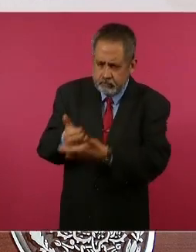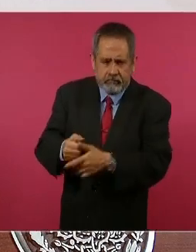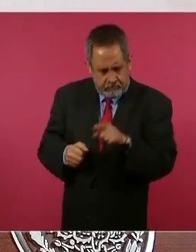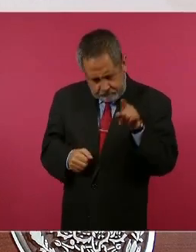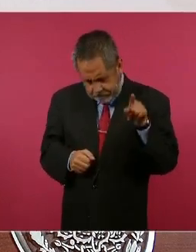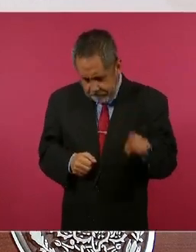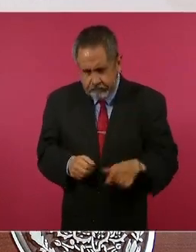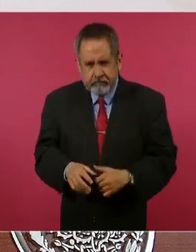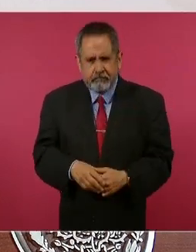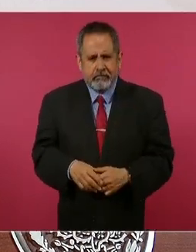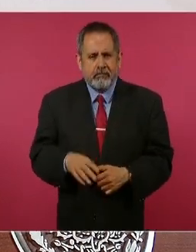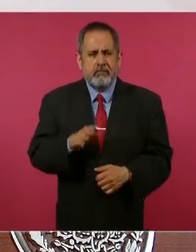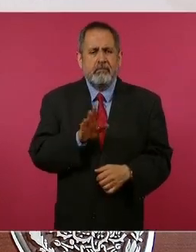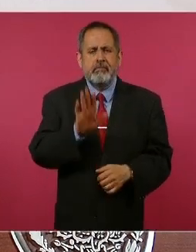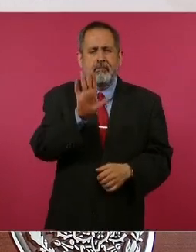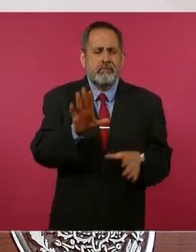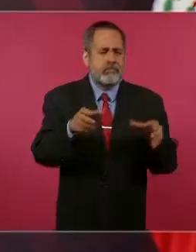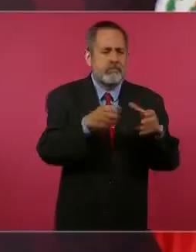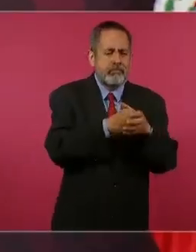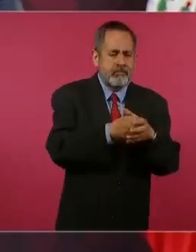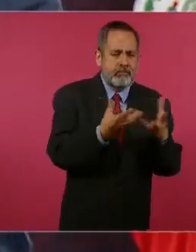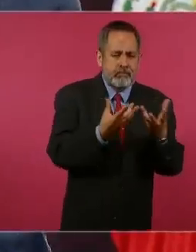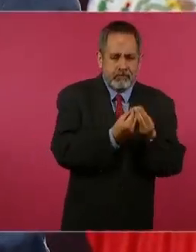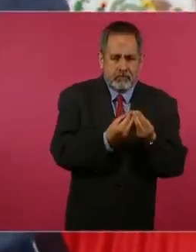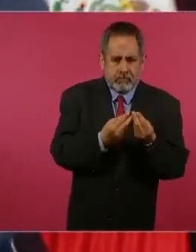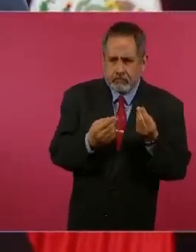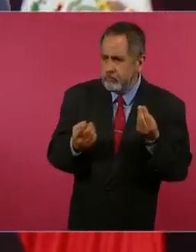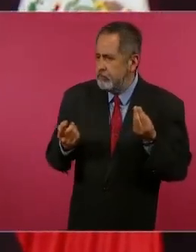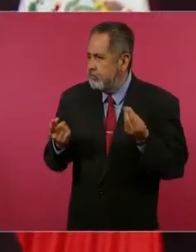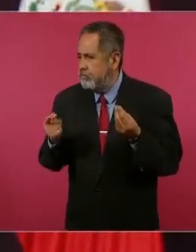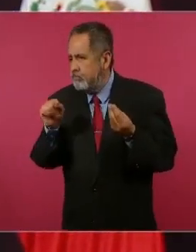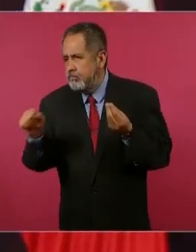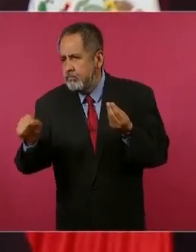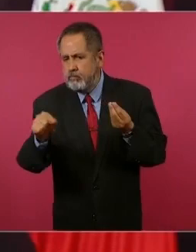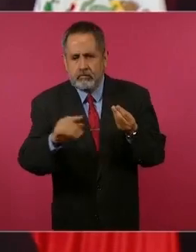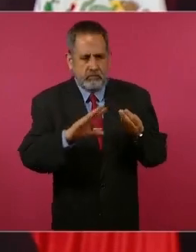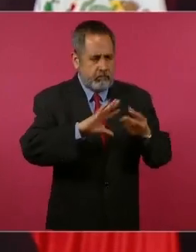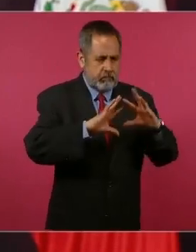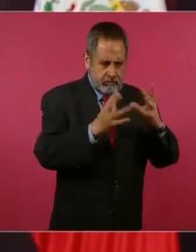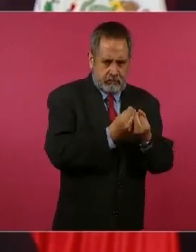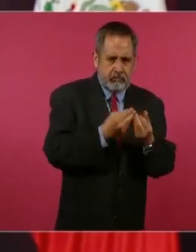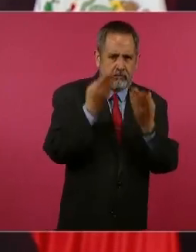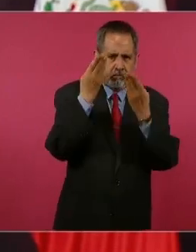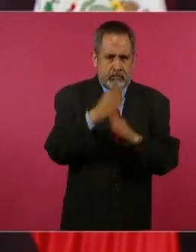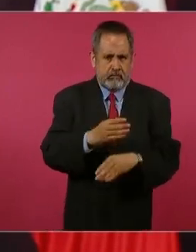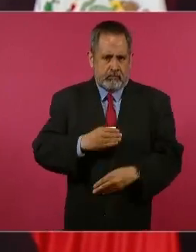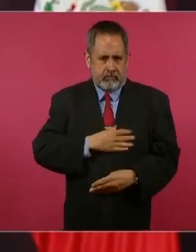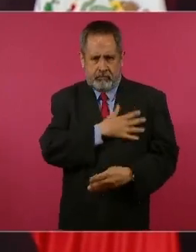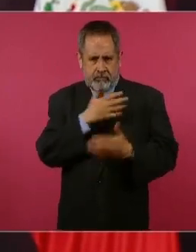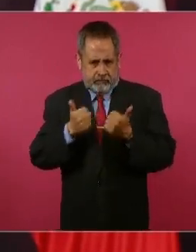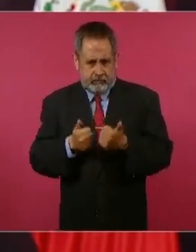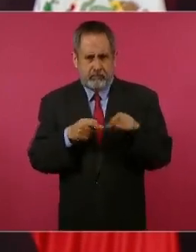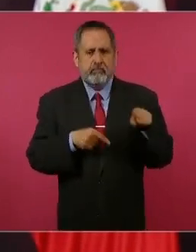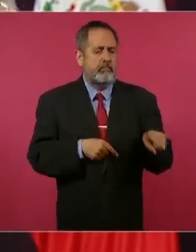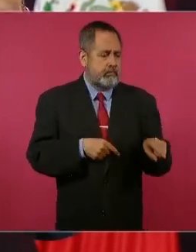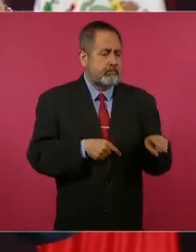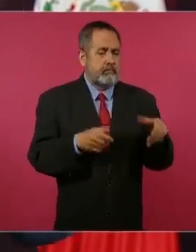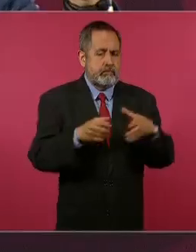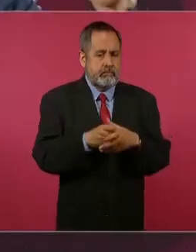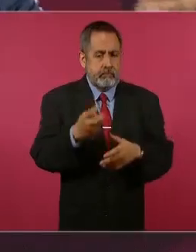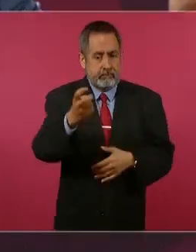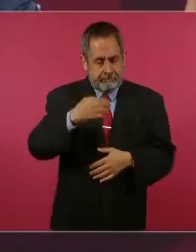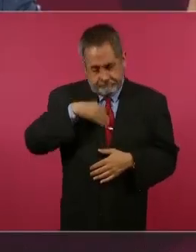son como centros integradores las sucursales del Banco del Bienestar por eso